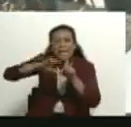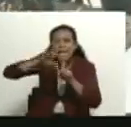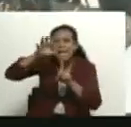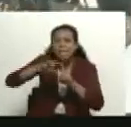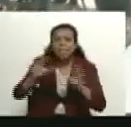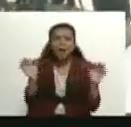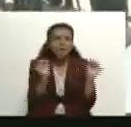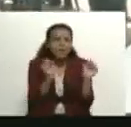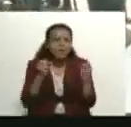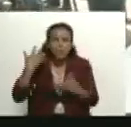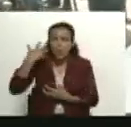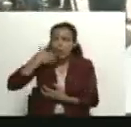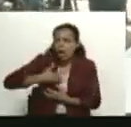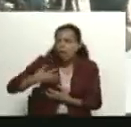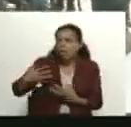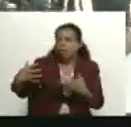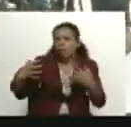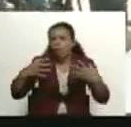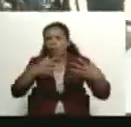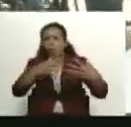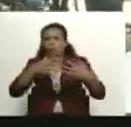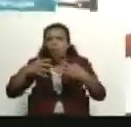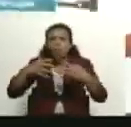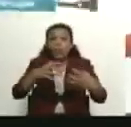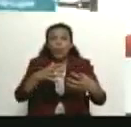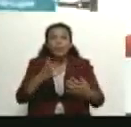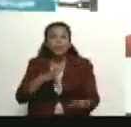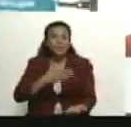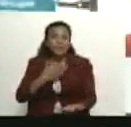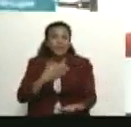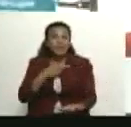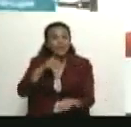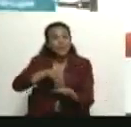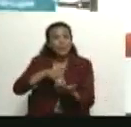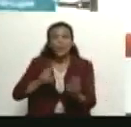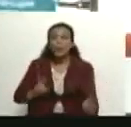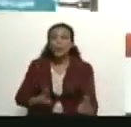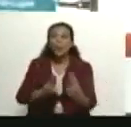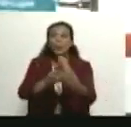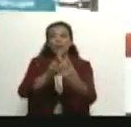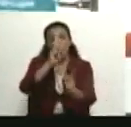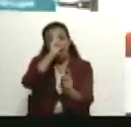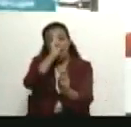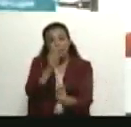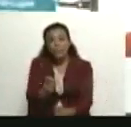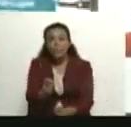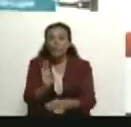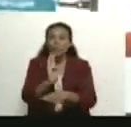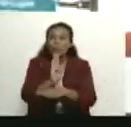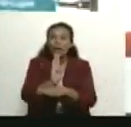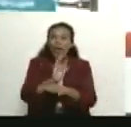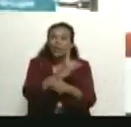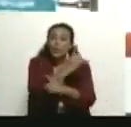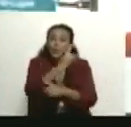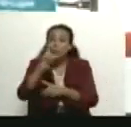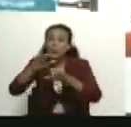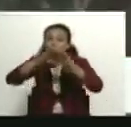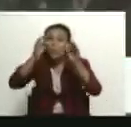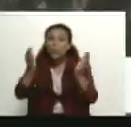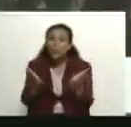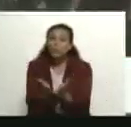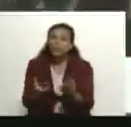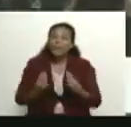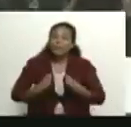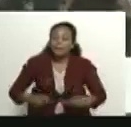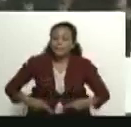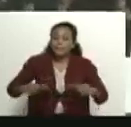pueblos originarios. Estoy feliz de participar en este encuentro a favor de la ecología, porque la ecología es vida.